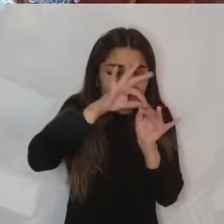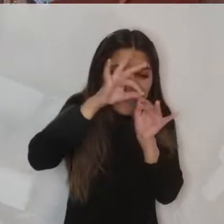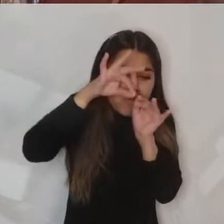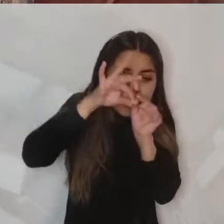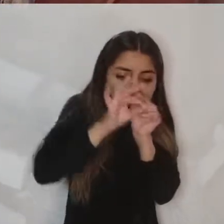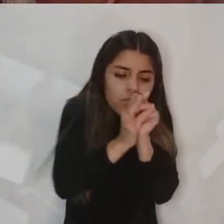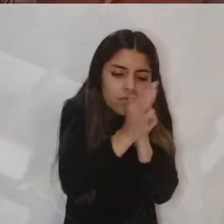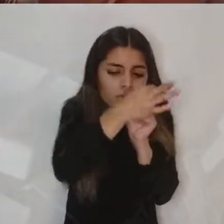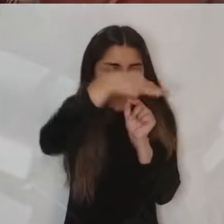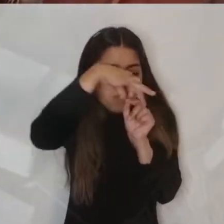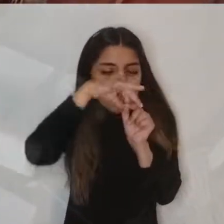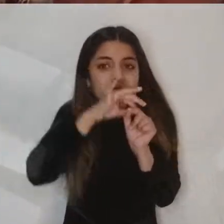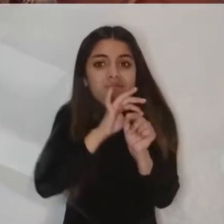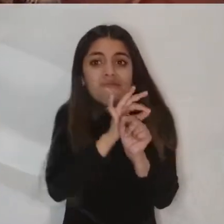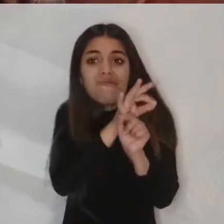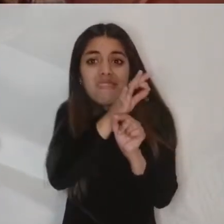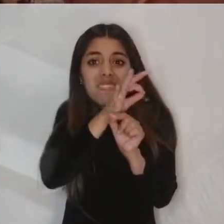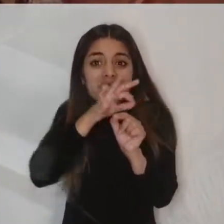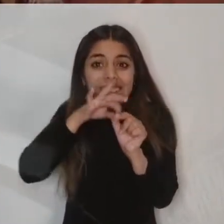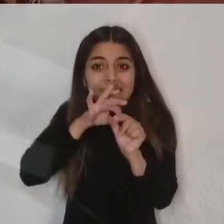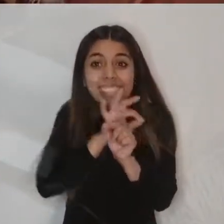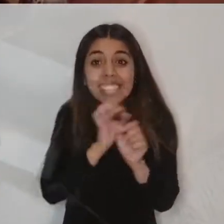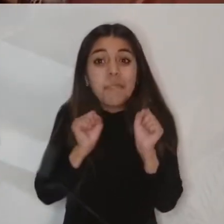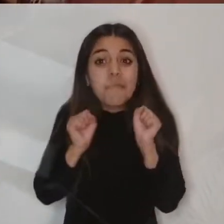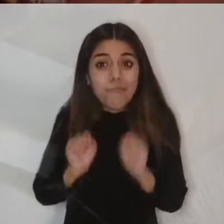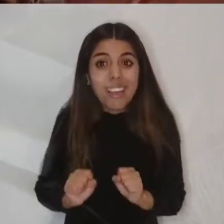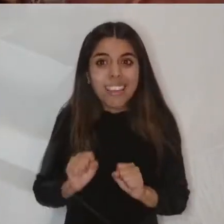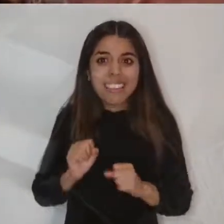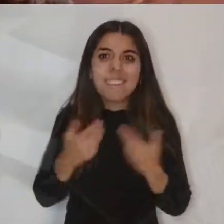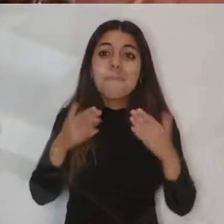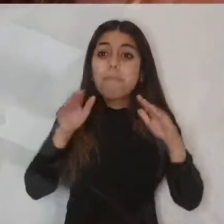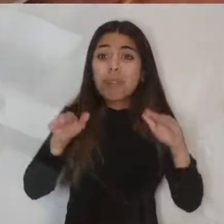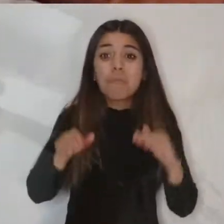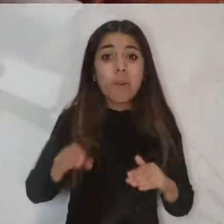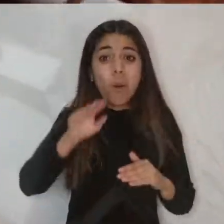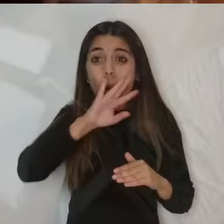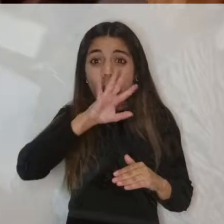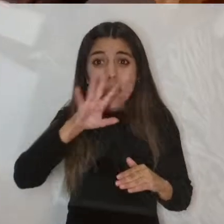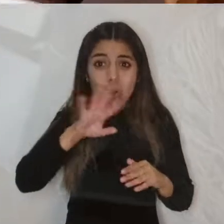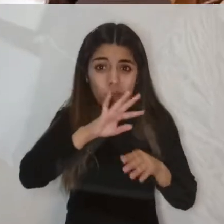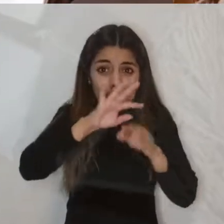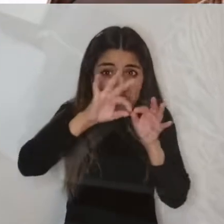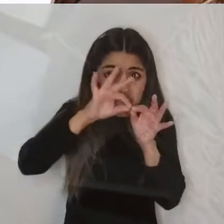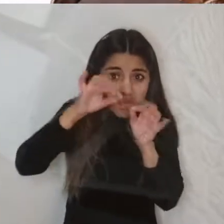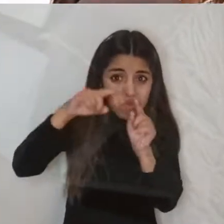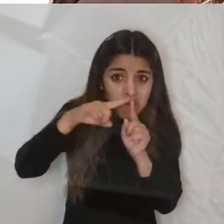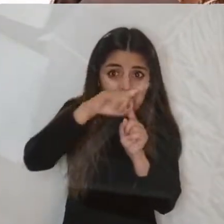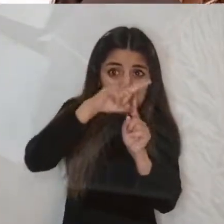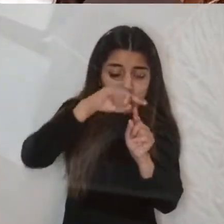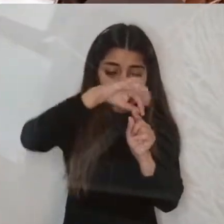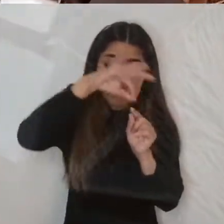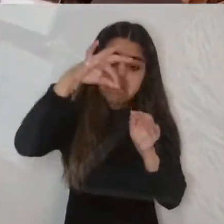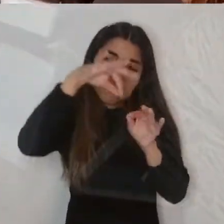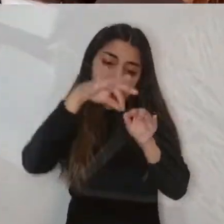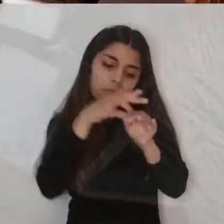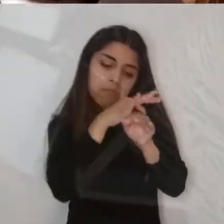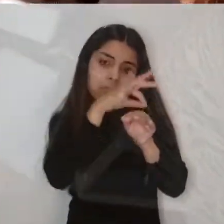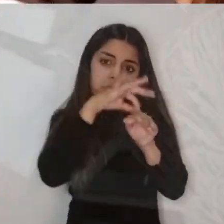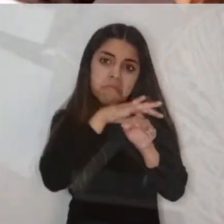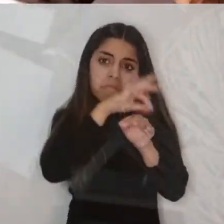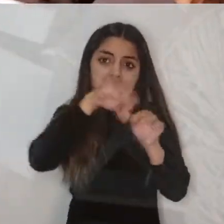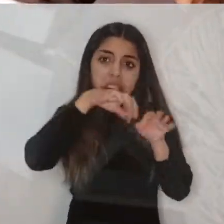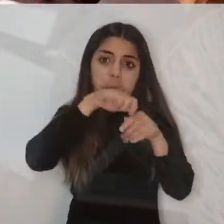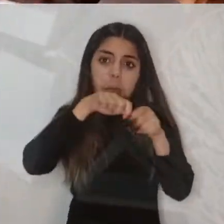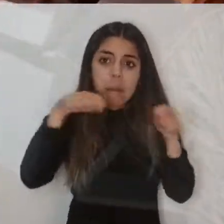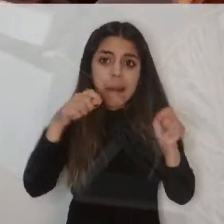de coser lana. Uno le pasa en esto, como uno lo... Como es del mismo color, uno llega y lo amarra acá. Para que no se